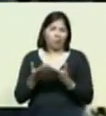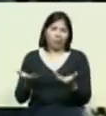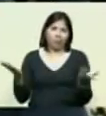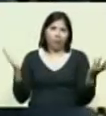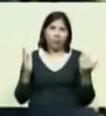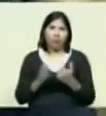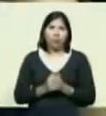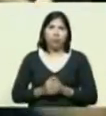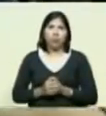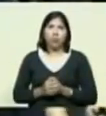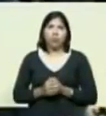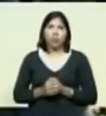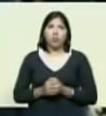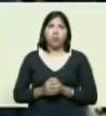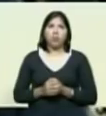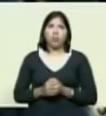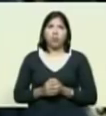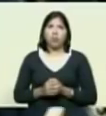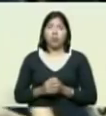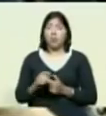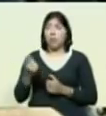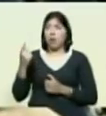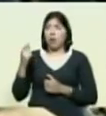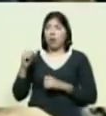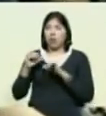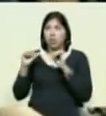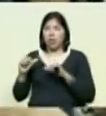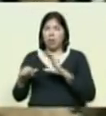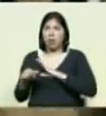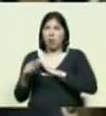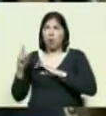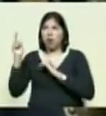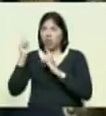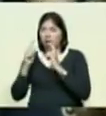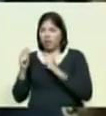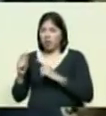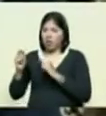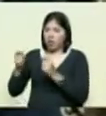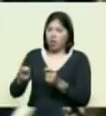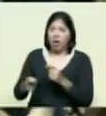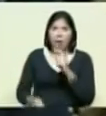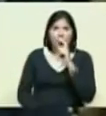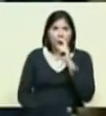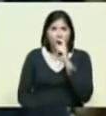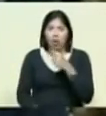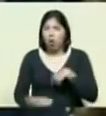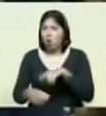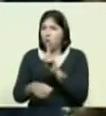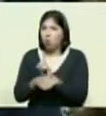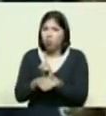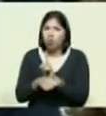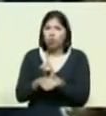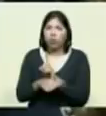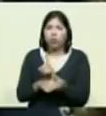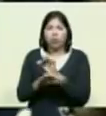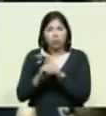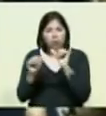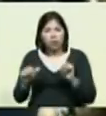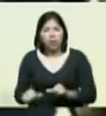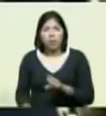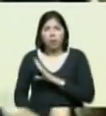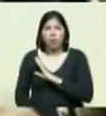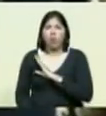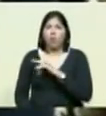primero el presidente Chávez y el presidente Maduro, yo pienso que es el único país que tiene esas facilidades y que lo que